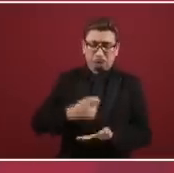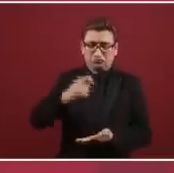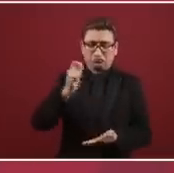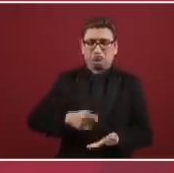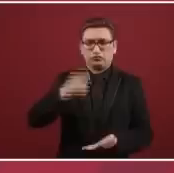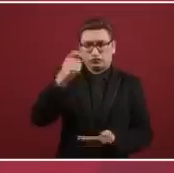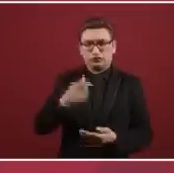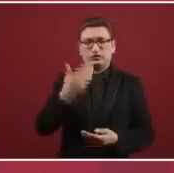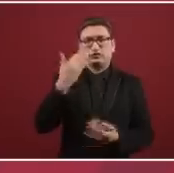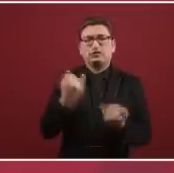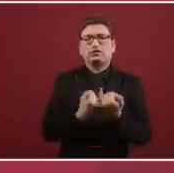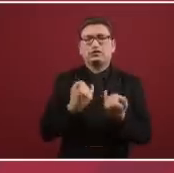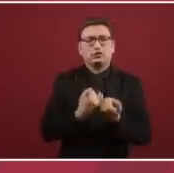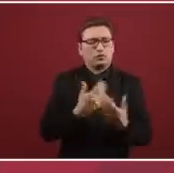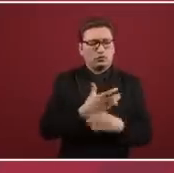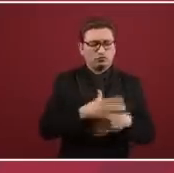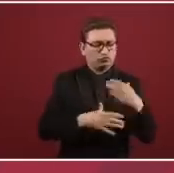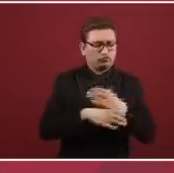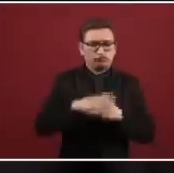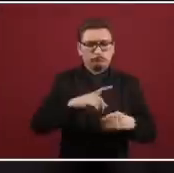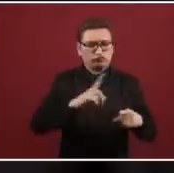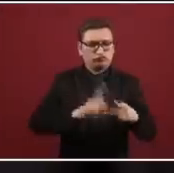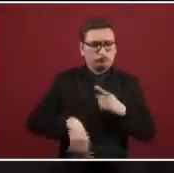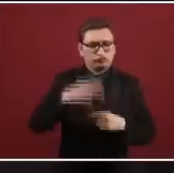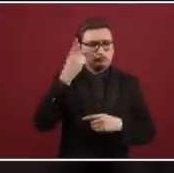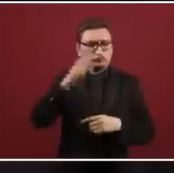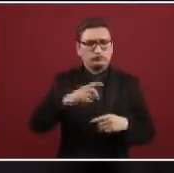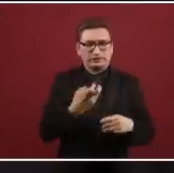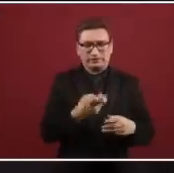extinción de dominio y